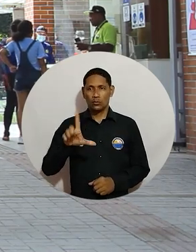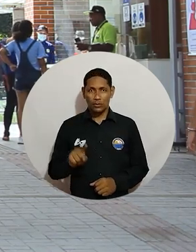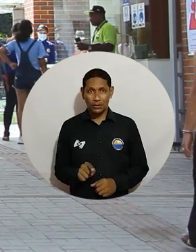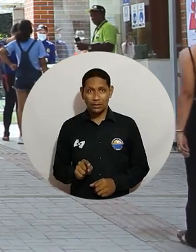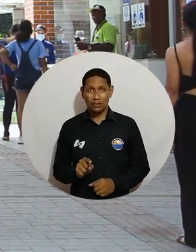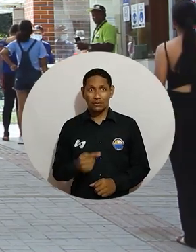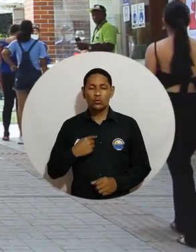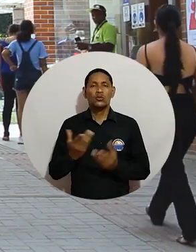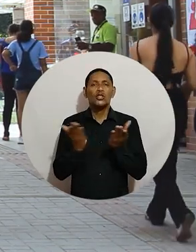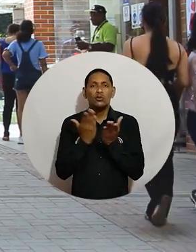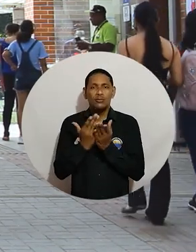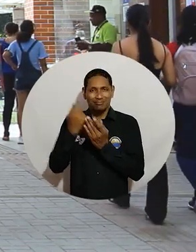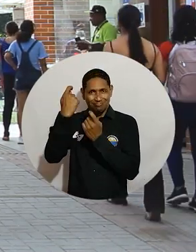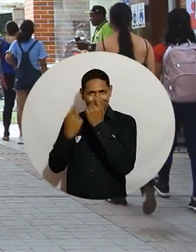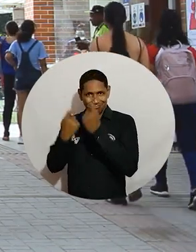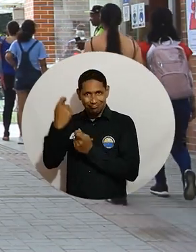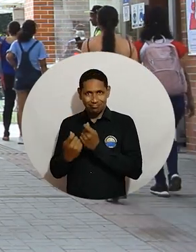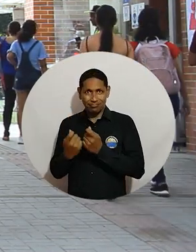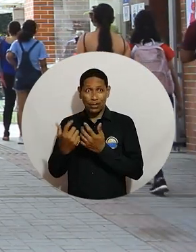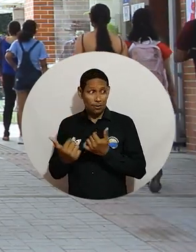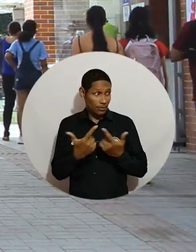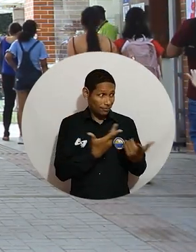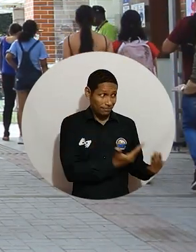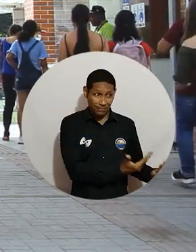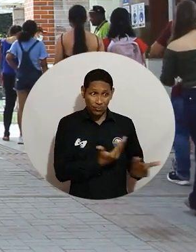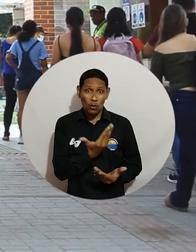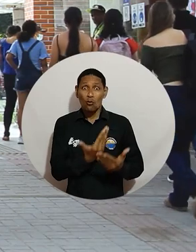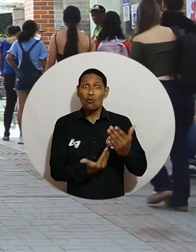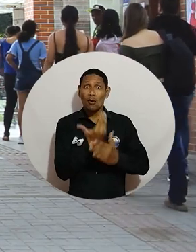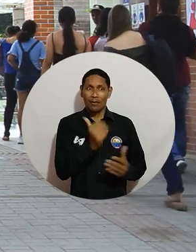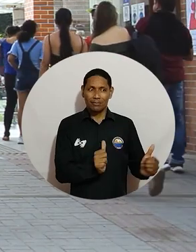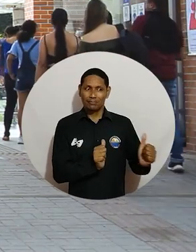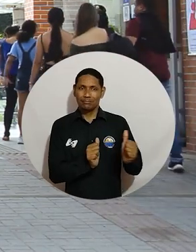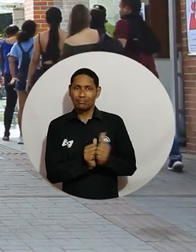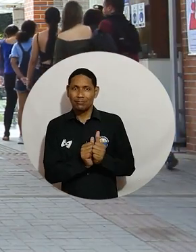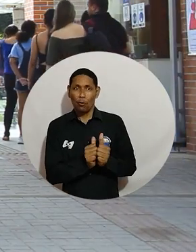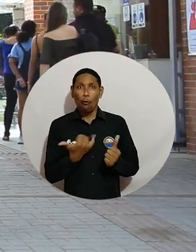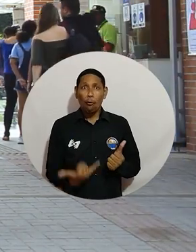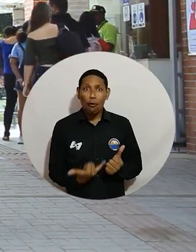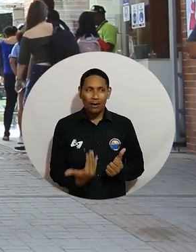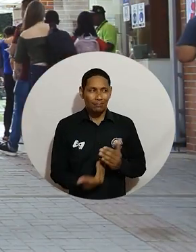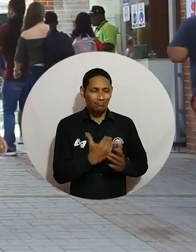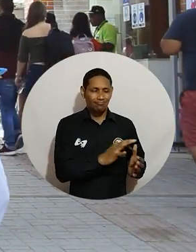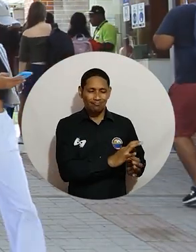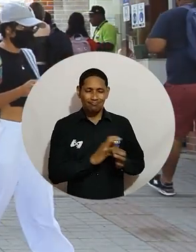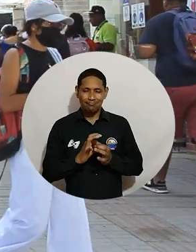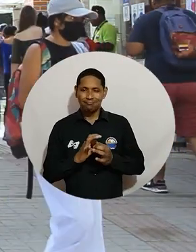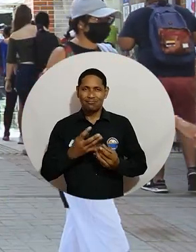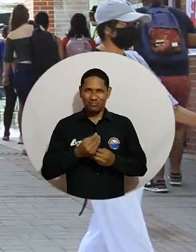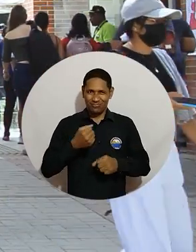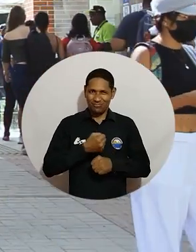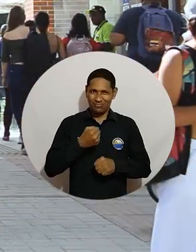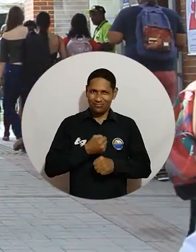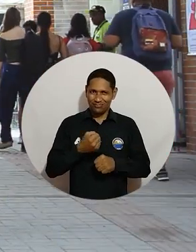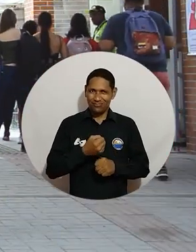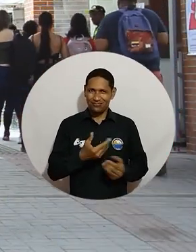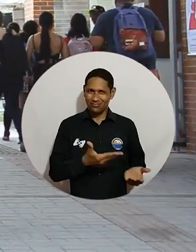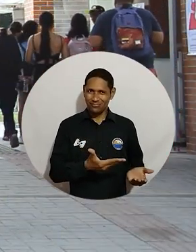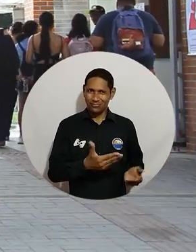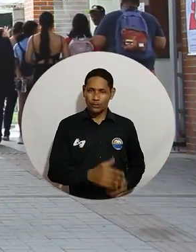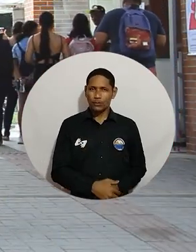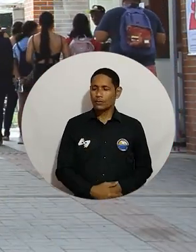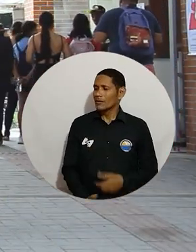Sanjuanelo, estudiante del programa de Economía, y le doy la bienvenida a nuestra nueva compañera que desde hoy nos acompañará en nuestro equipo de